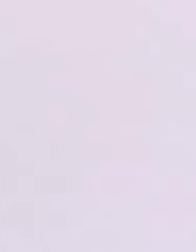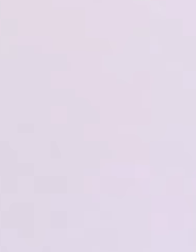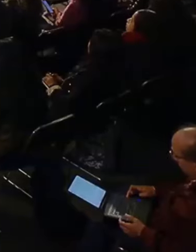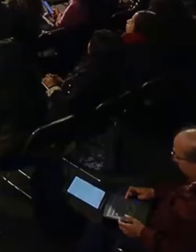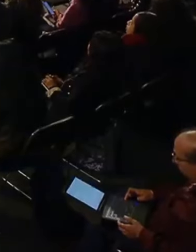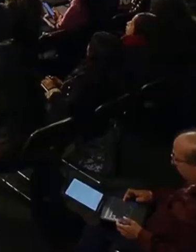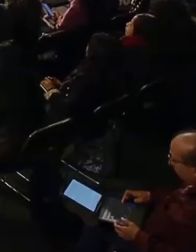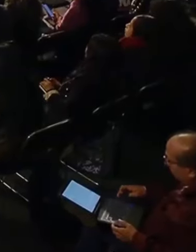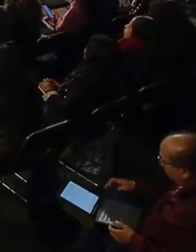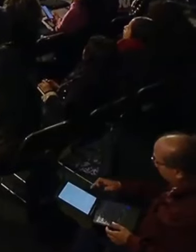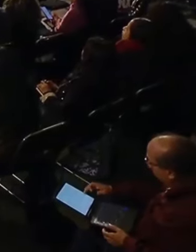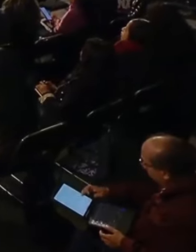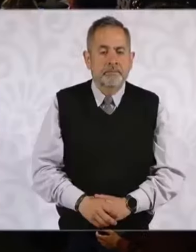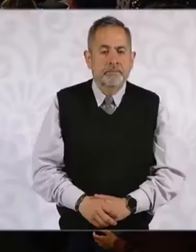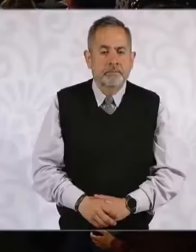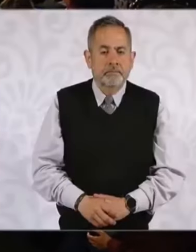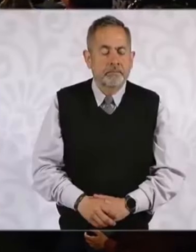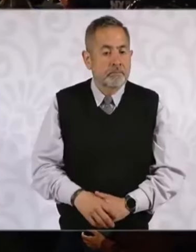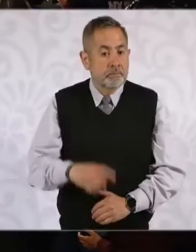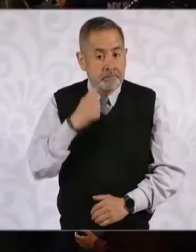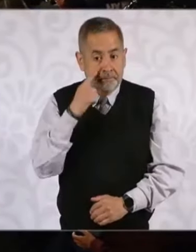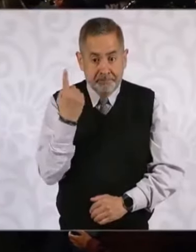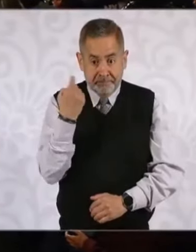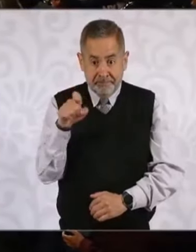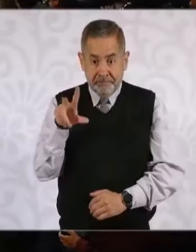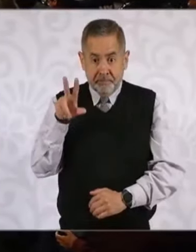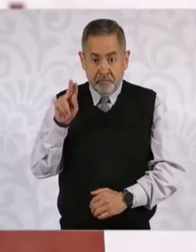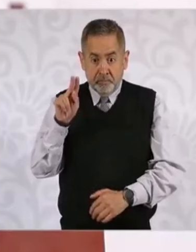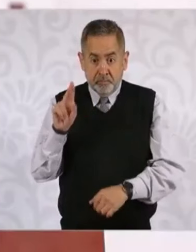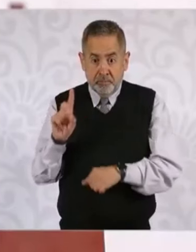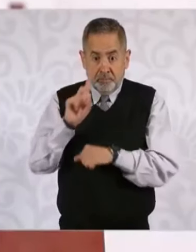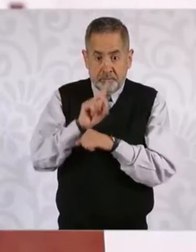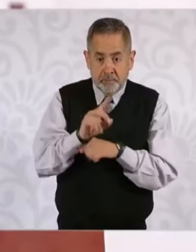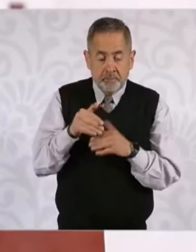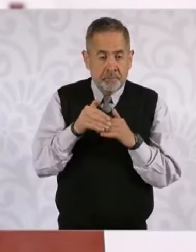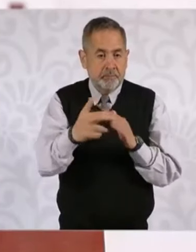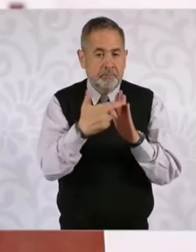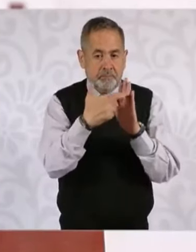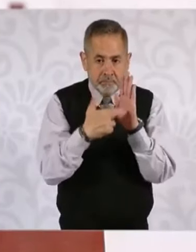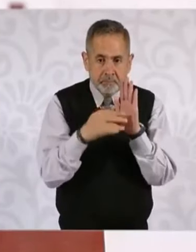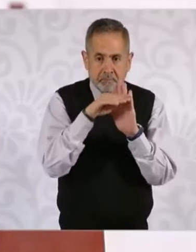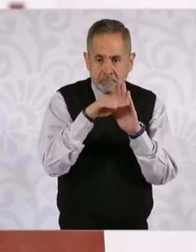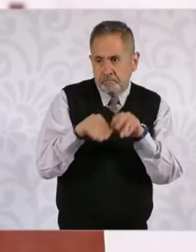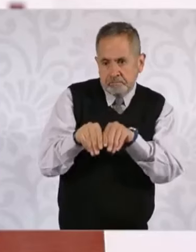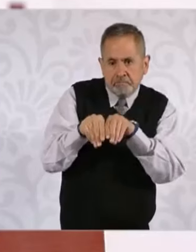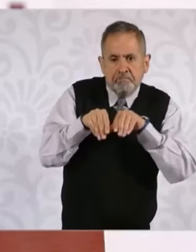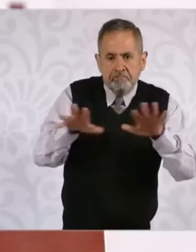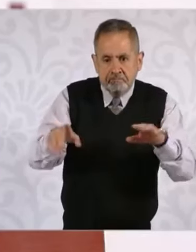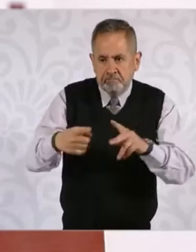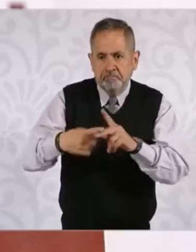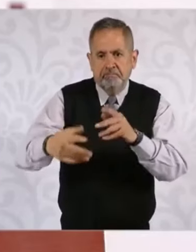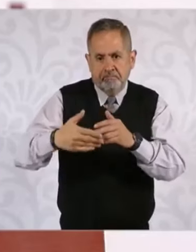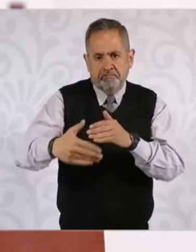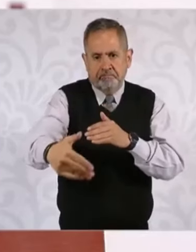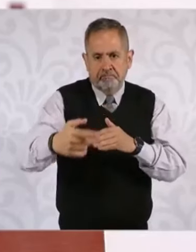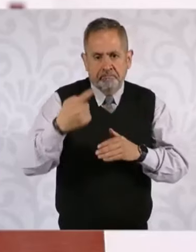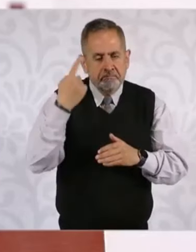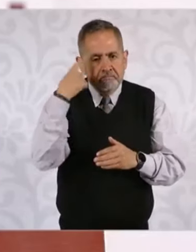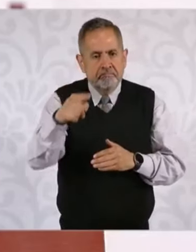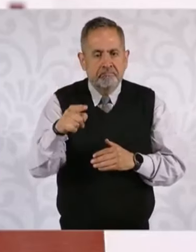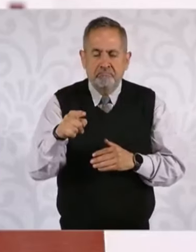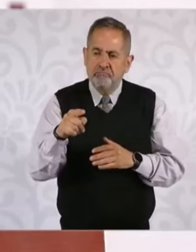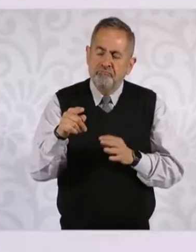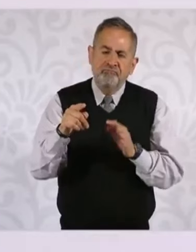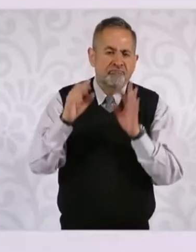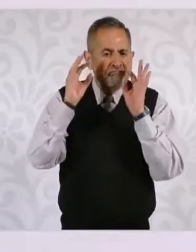Son 180 días para que entren las normas, para que sean,